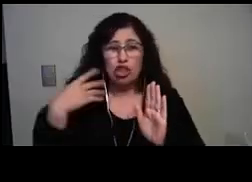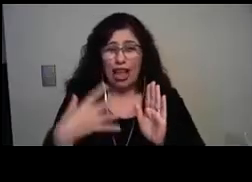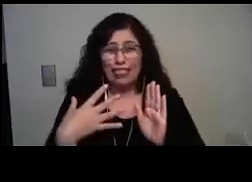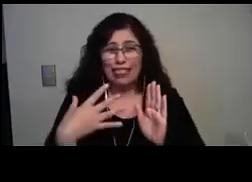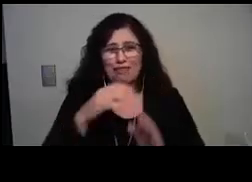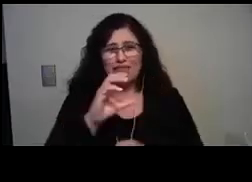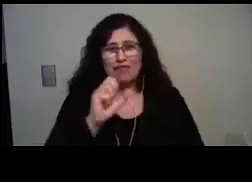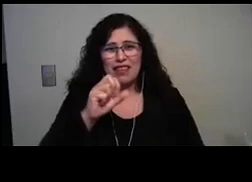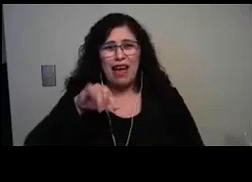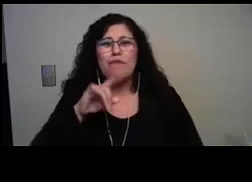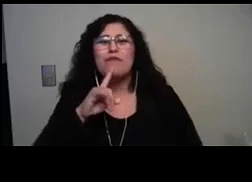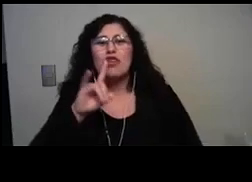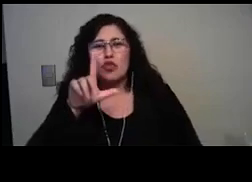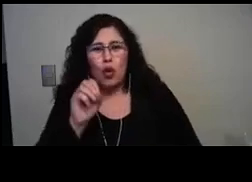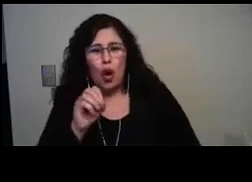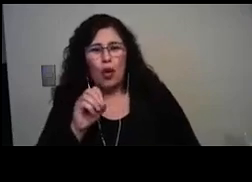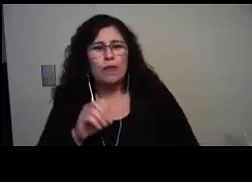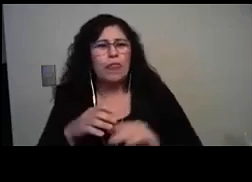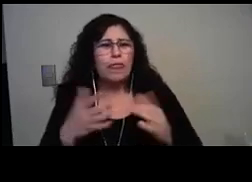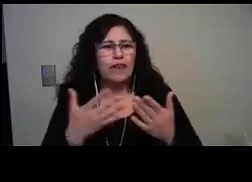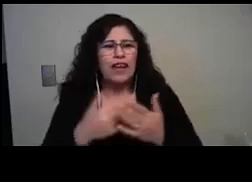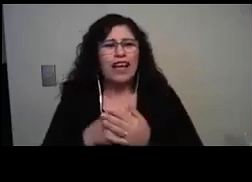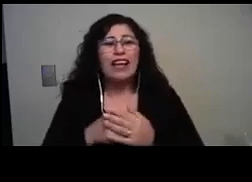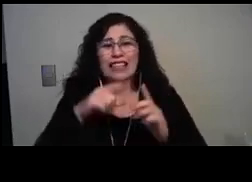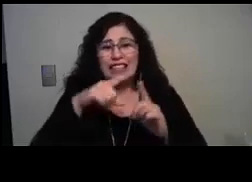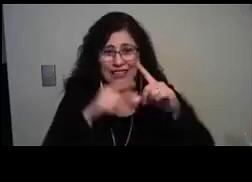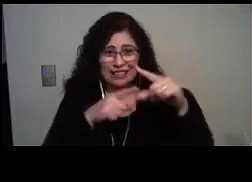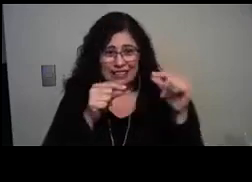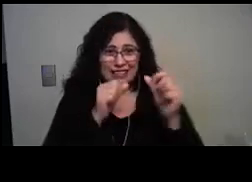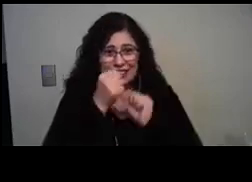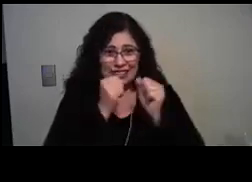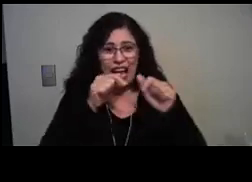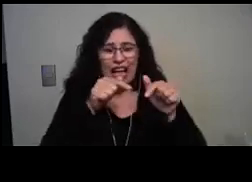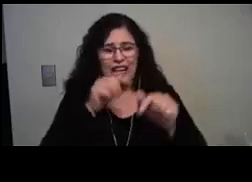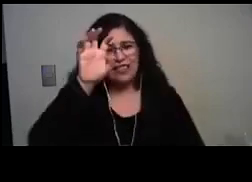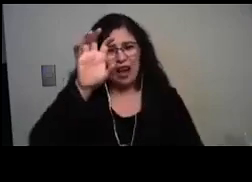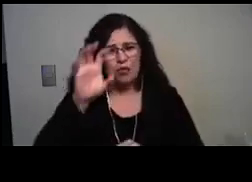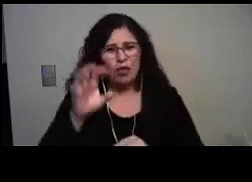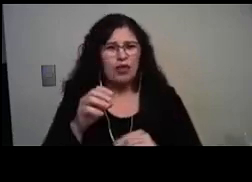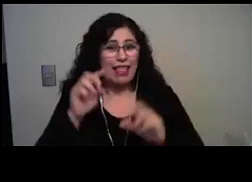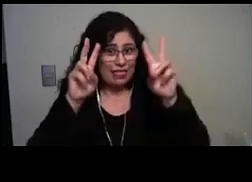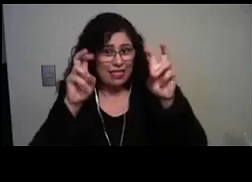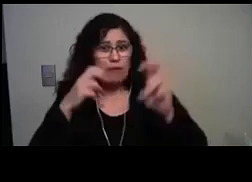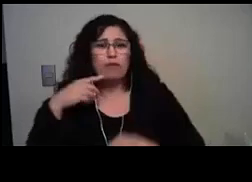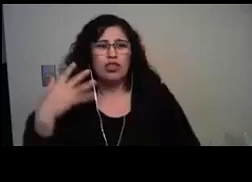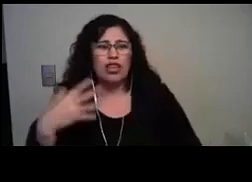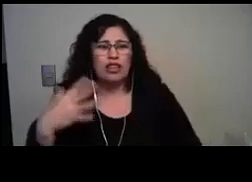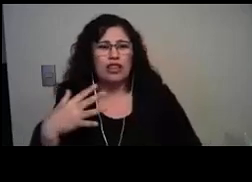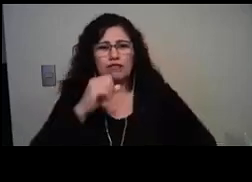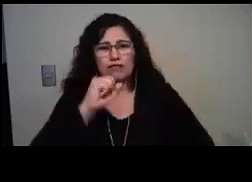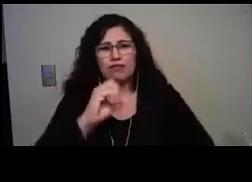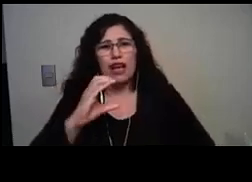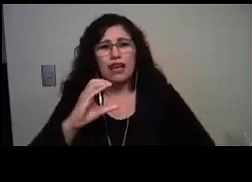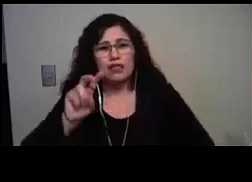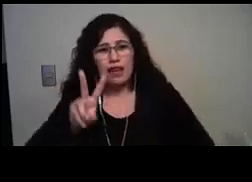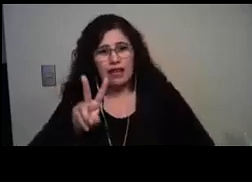con la asignatura de traumatología, de neurología, perdón, ¿ya? Y que tiene que ver con los accidentes vasculares encefálicos,